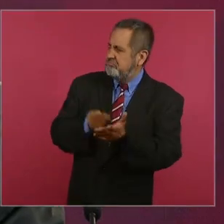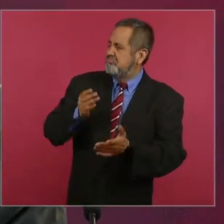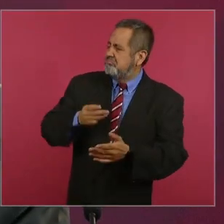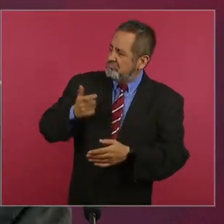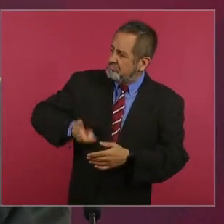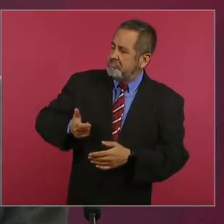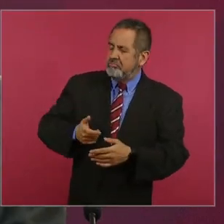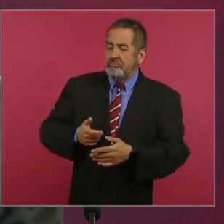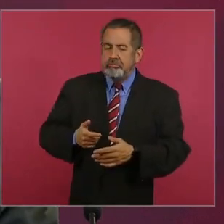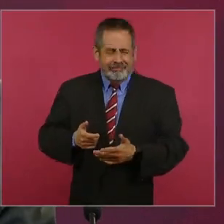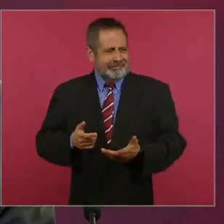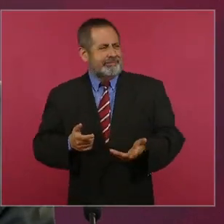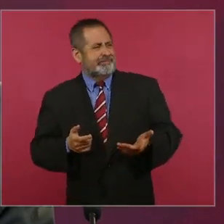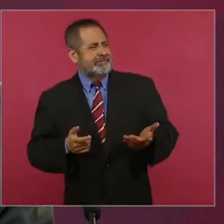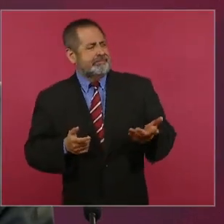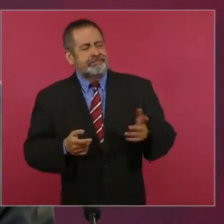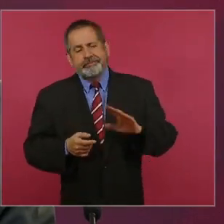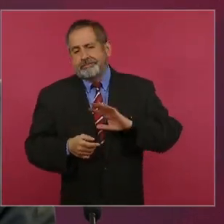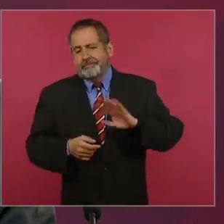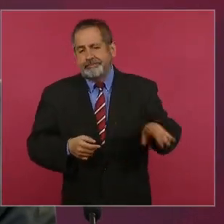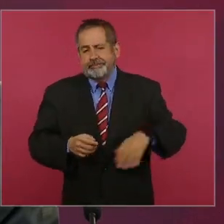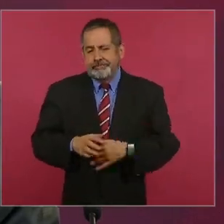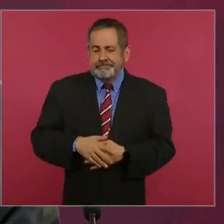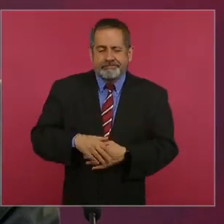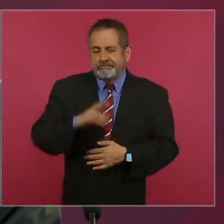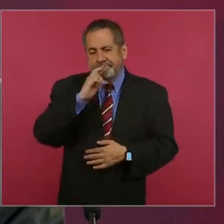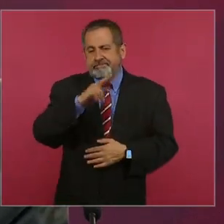Entonces, a veces que no quiero